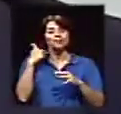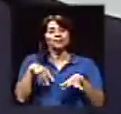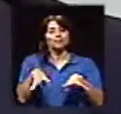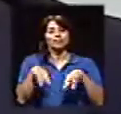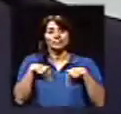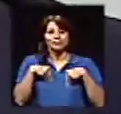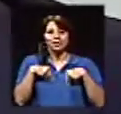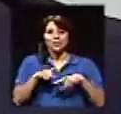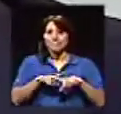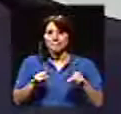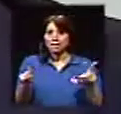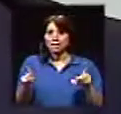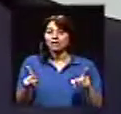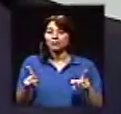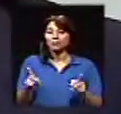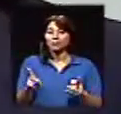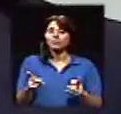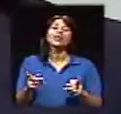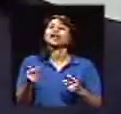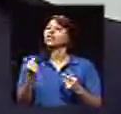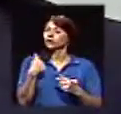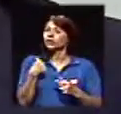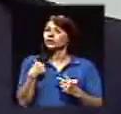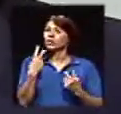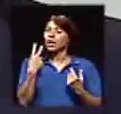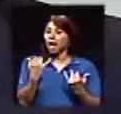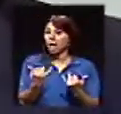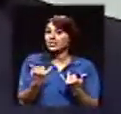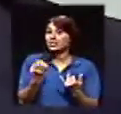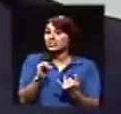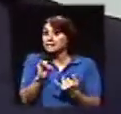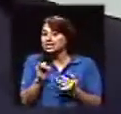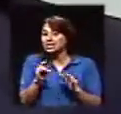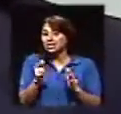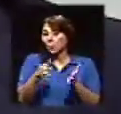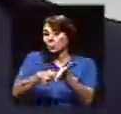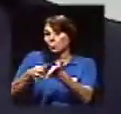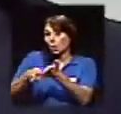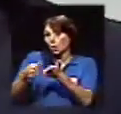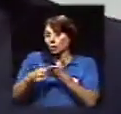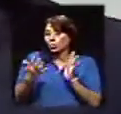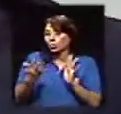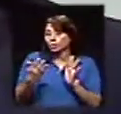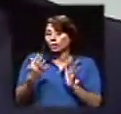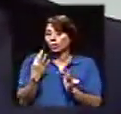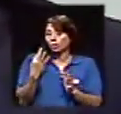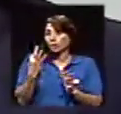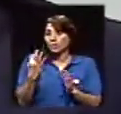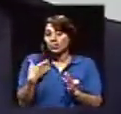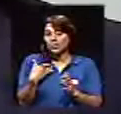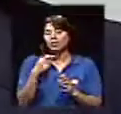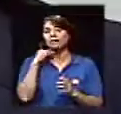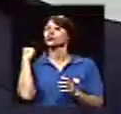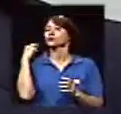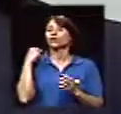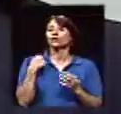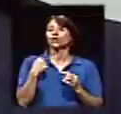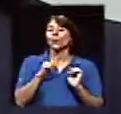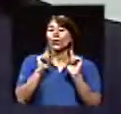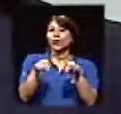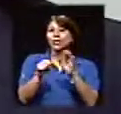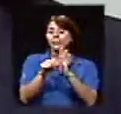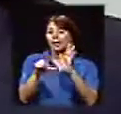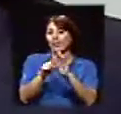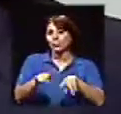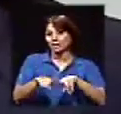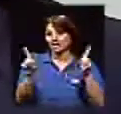que llegó a una Asamblea muy distinta, bueno, si los votos así lo reafirman. En política lo único cierto es lo que ya sucedió,